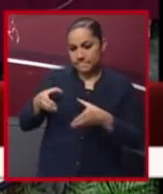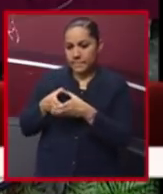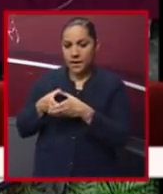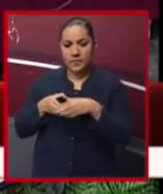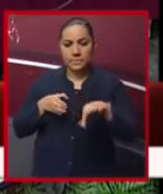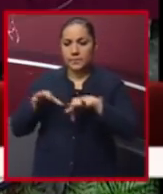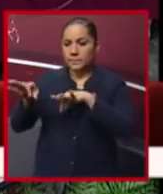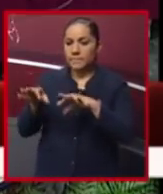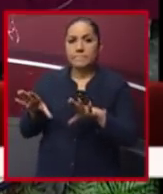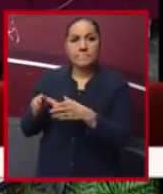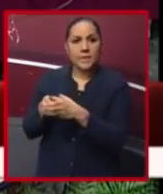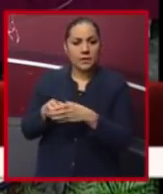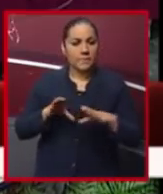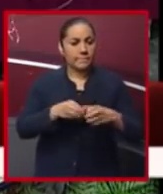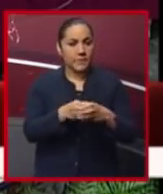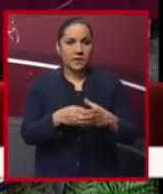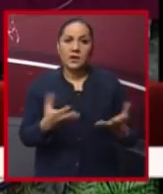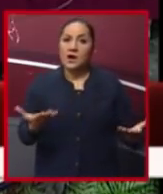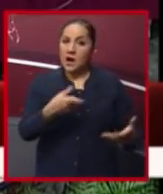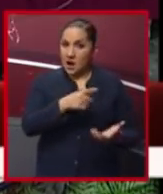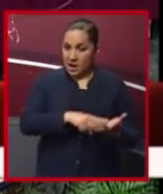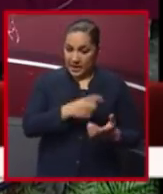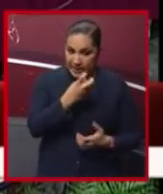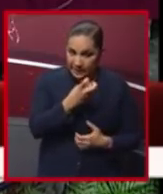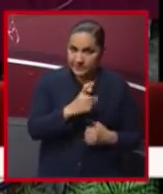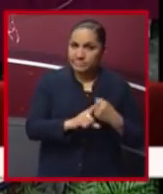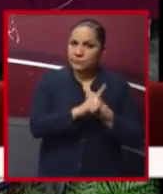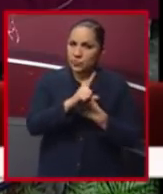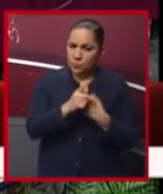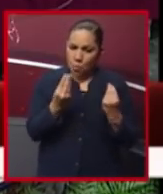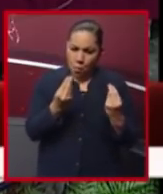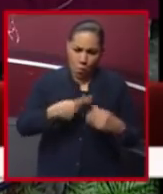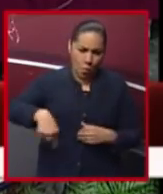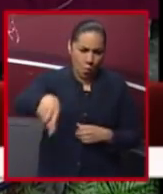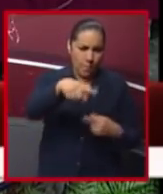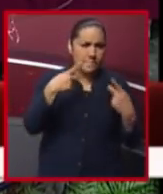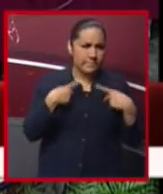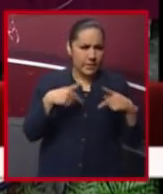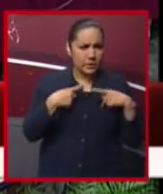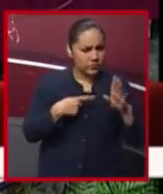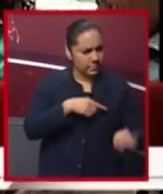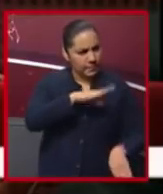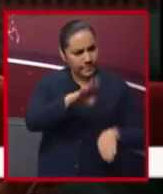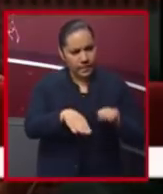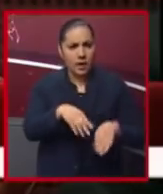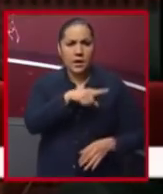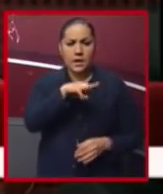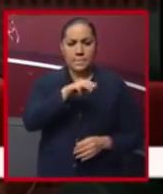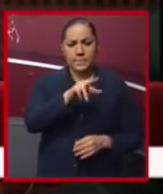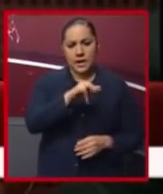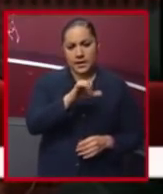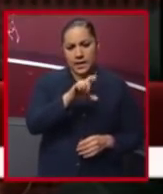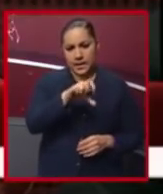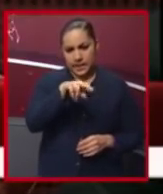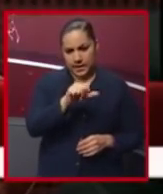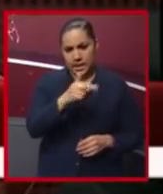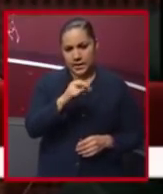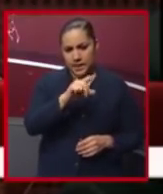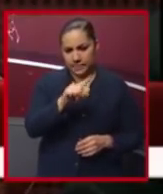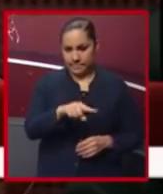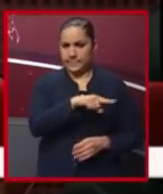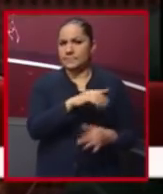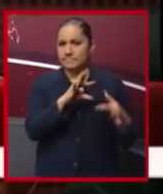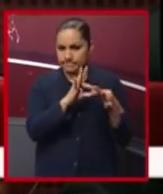dejado cuantiosas víctimas mortales, aseveró esto María Elena Hernández. Tristemente hoy tenemos que hablar de